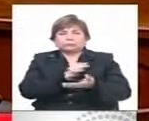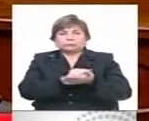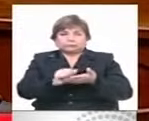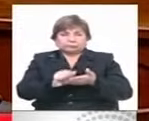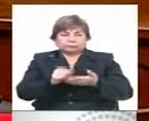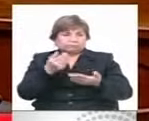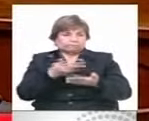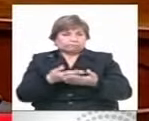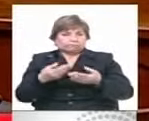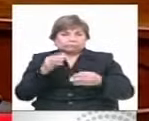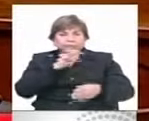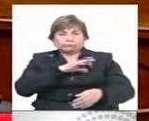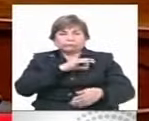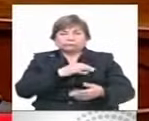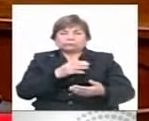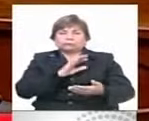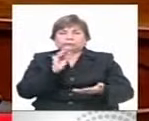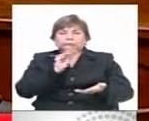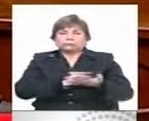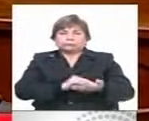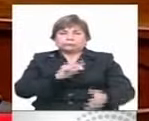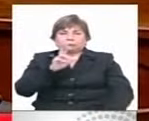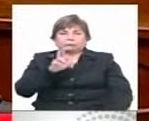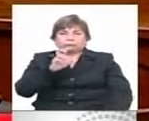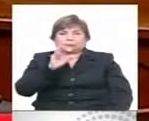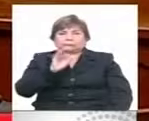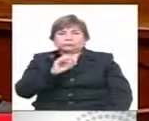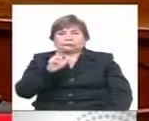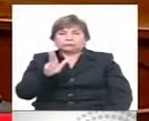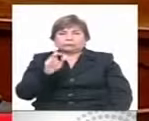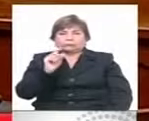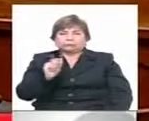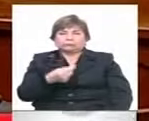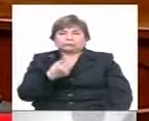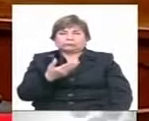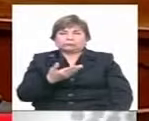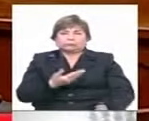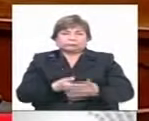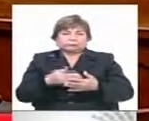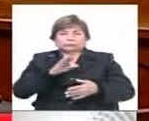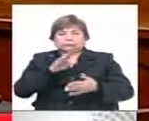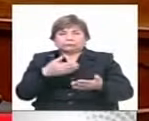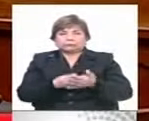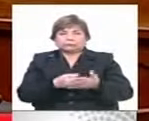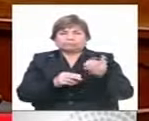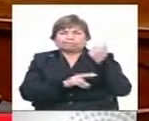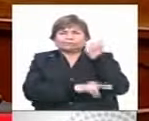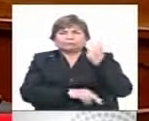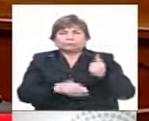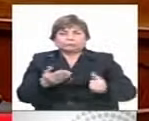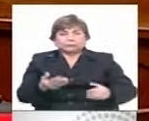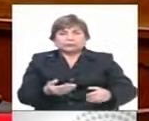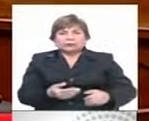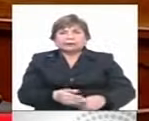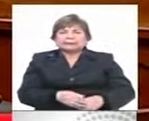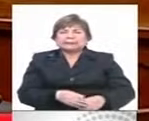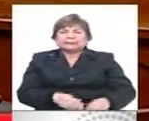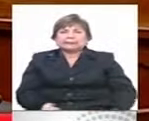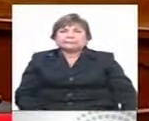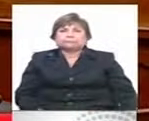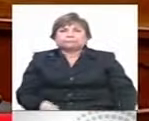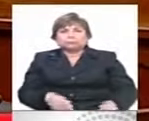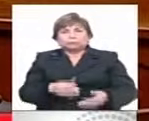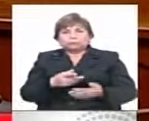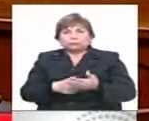cual beneficiará a más de 393 mil docentes a nivel nacional. Adicionalmente, se está